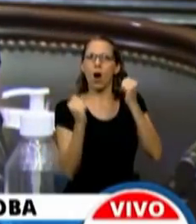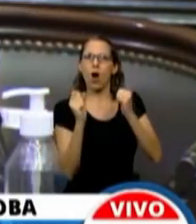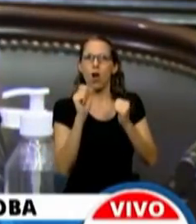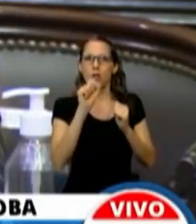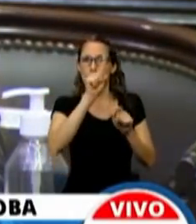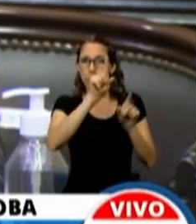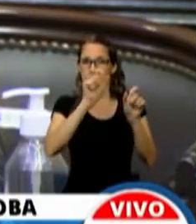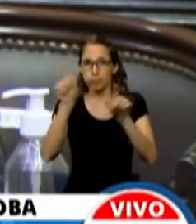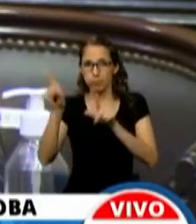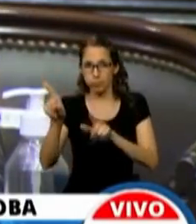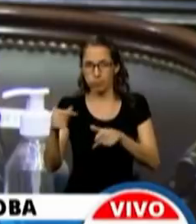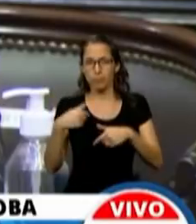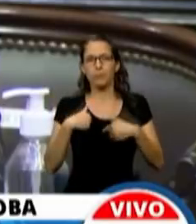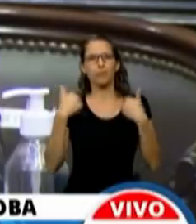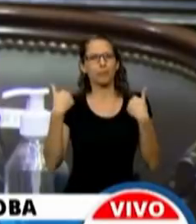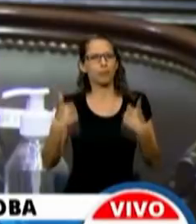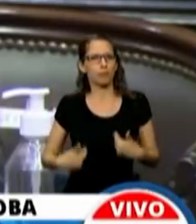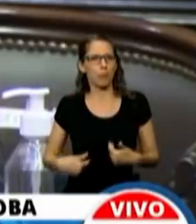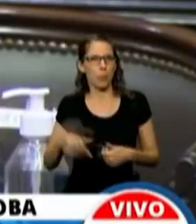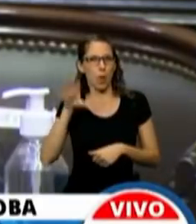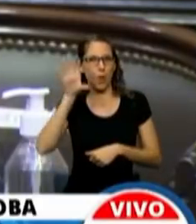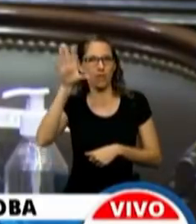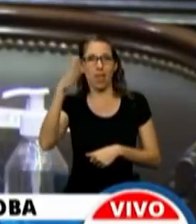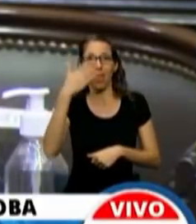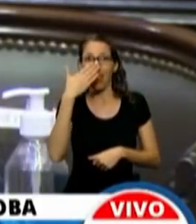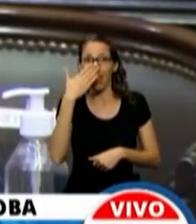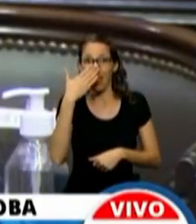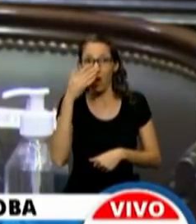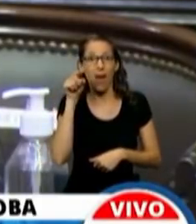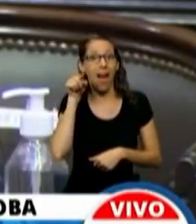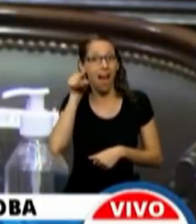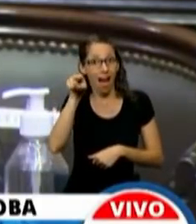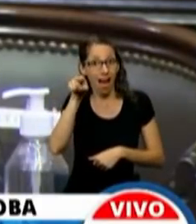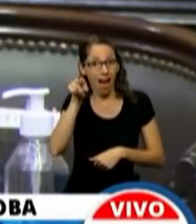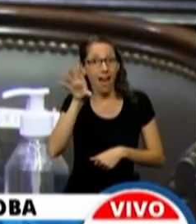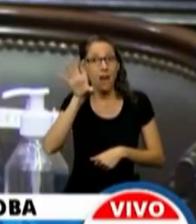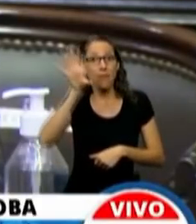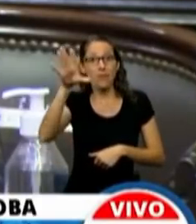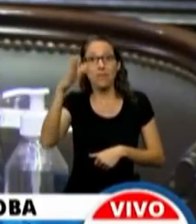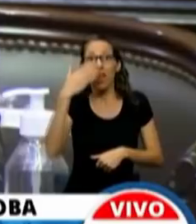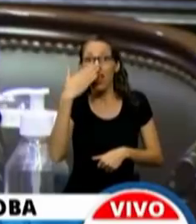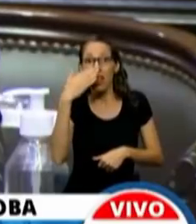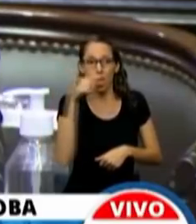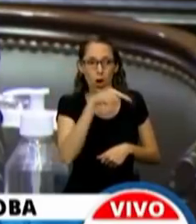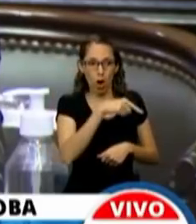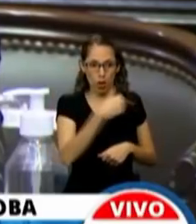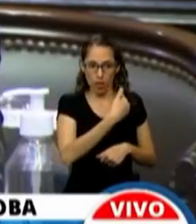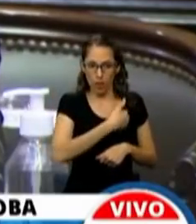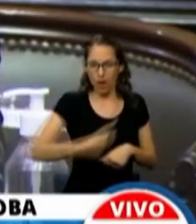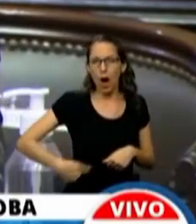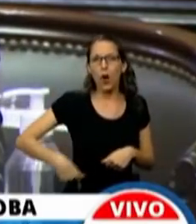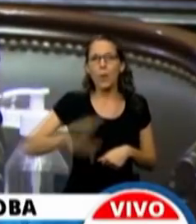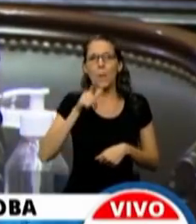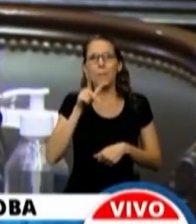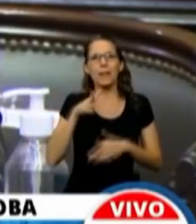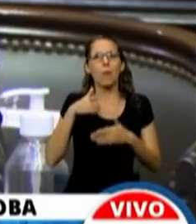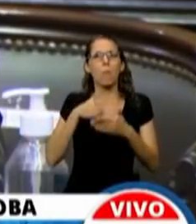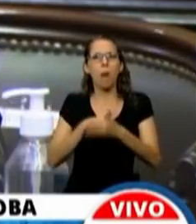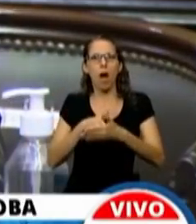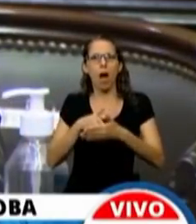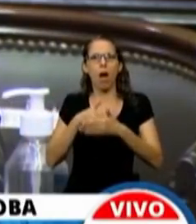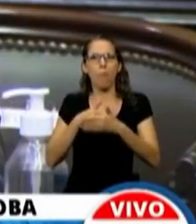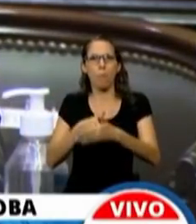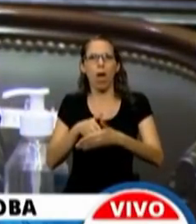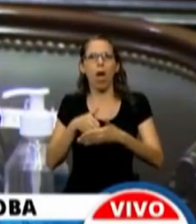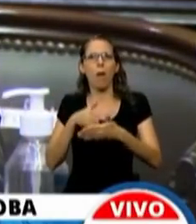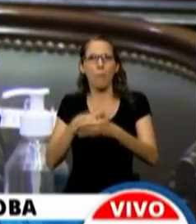allí, ¿qué decirte? Pensé que, bueno, me agarró una felicidad enorme, porque, bueno, se terminó el año legislativo, tengo la